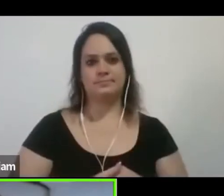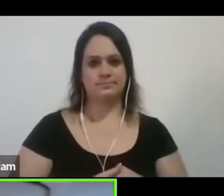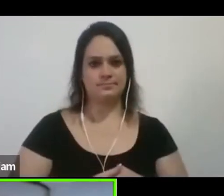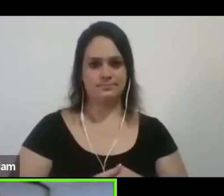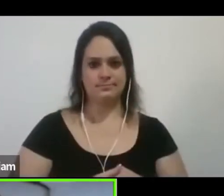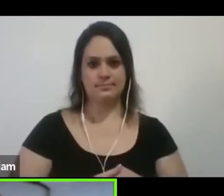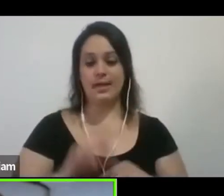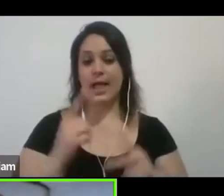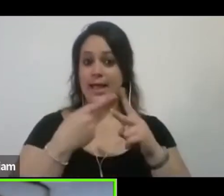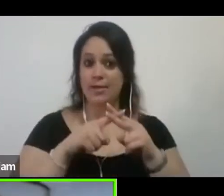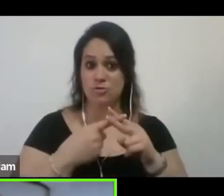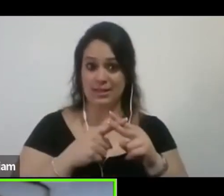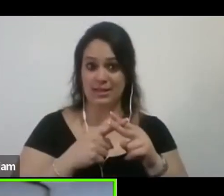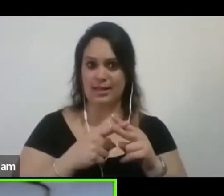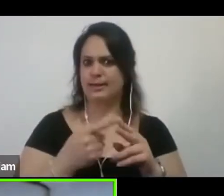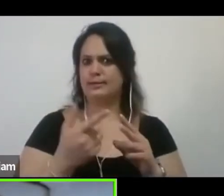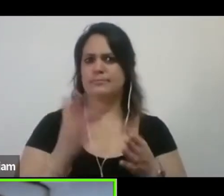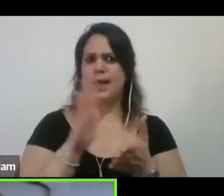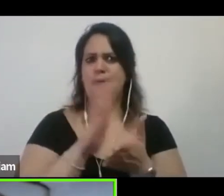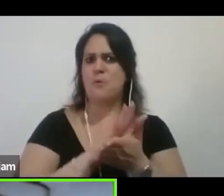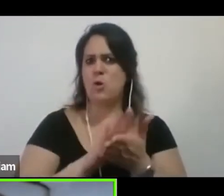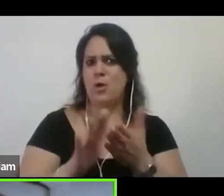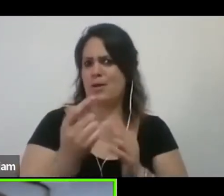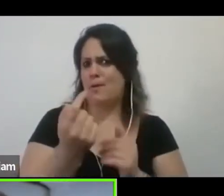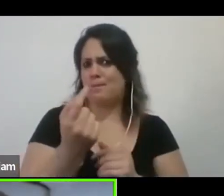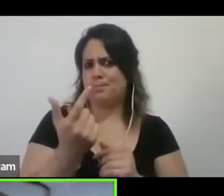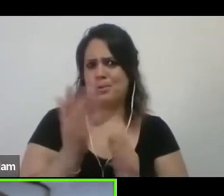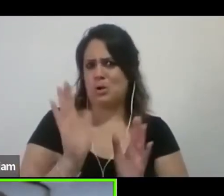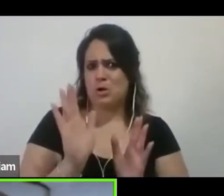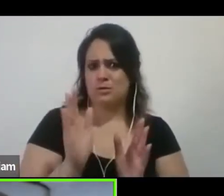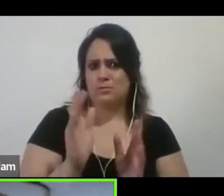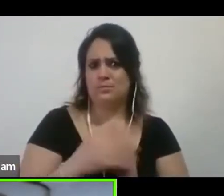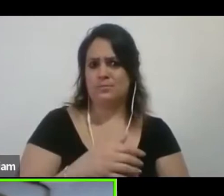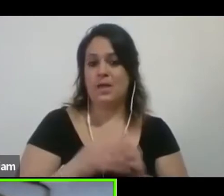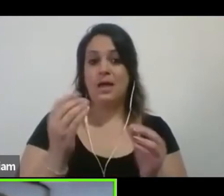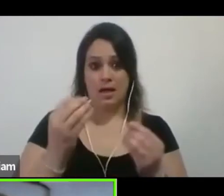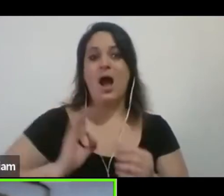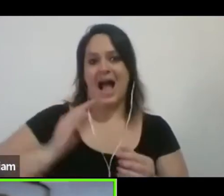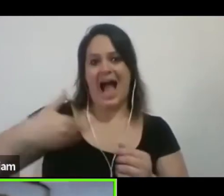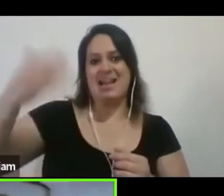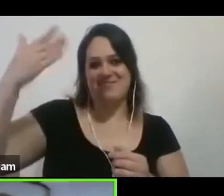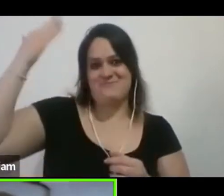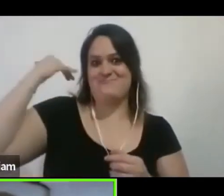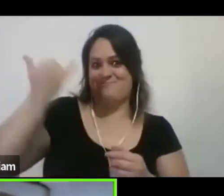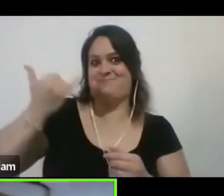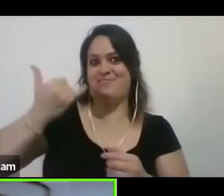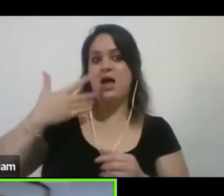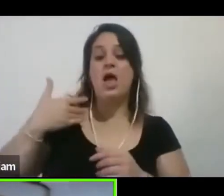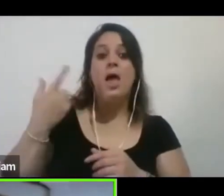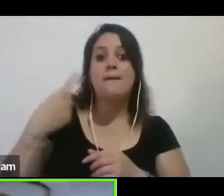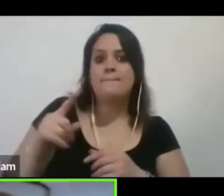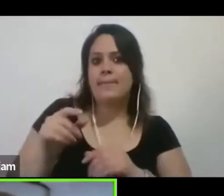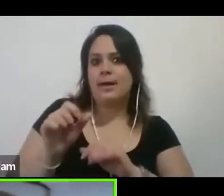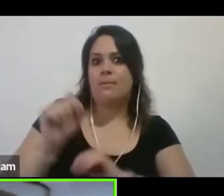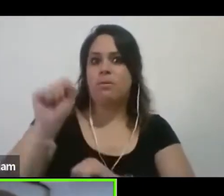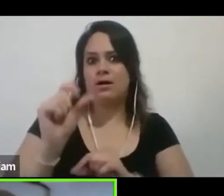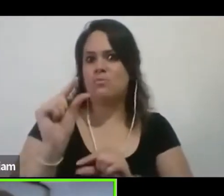Es una tecnicatura relativamente nueva, tiene muchos años, pero en comparación con